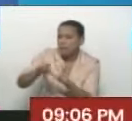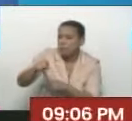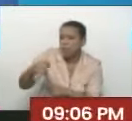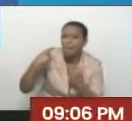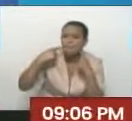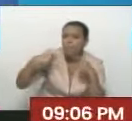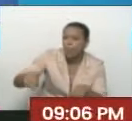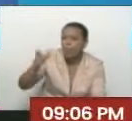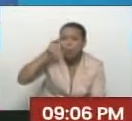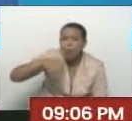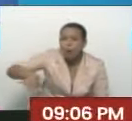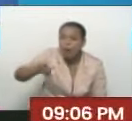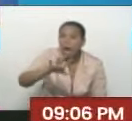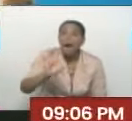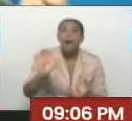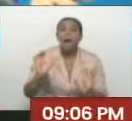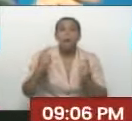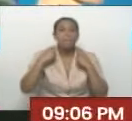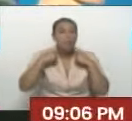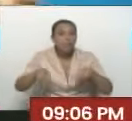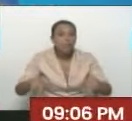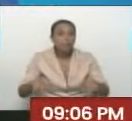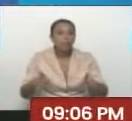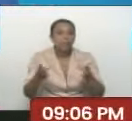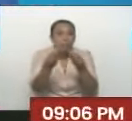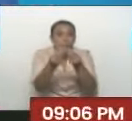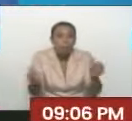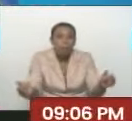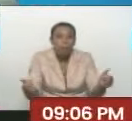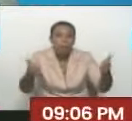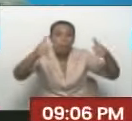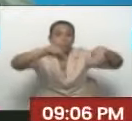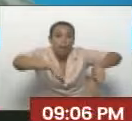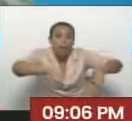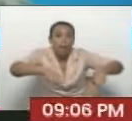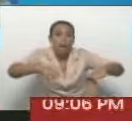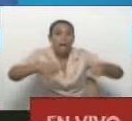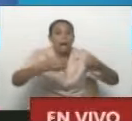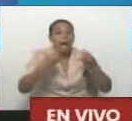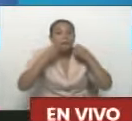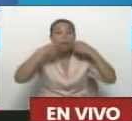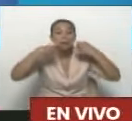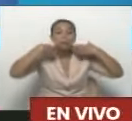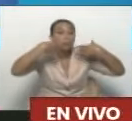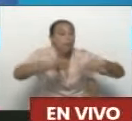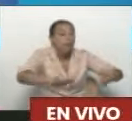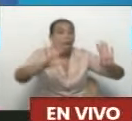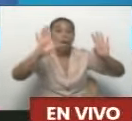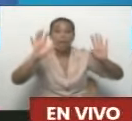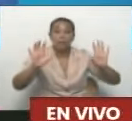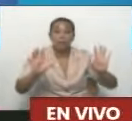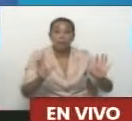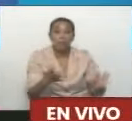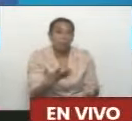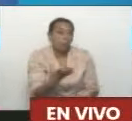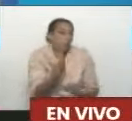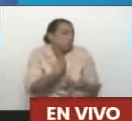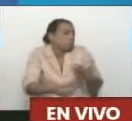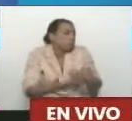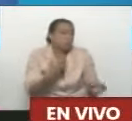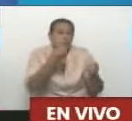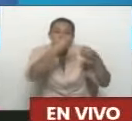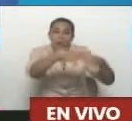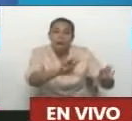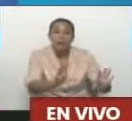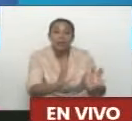tal. Y efectivamente hay una infraestructura muchas veces abandonada por la indolencia que tenemos